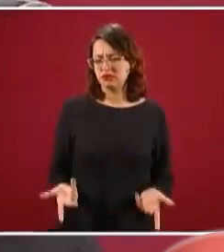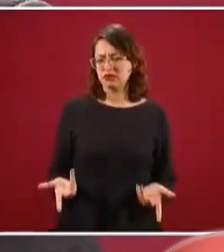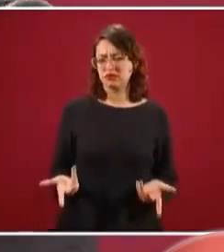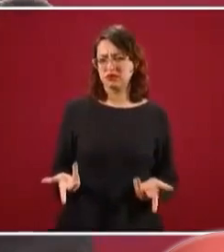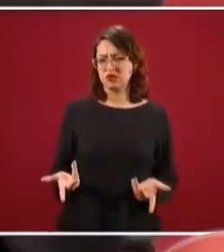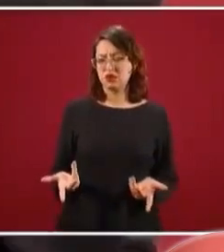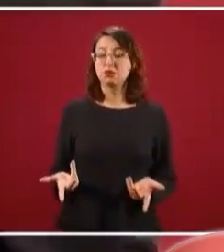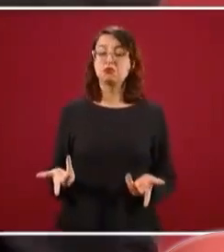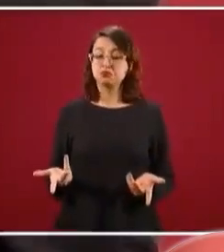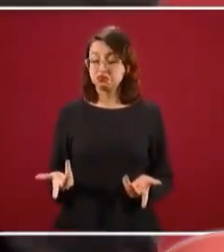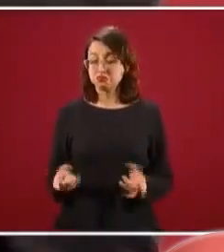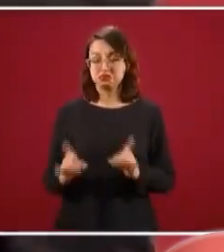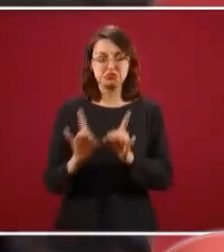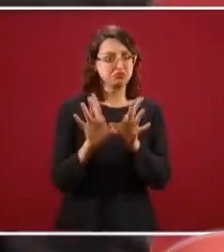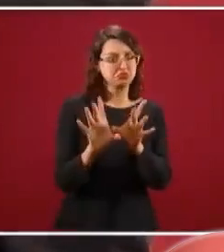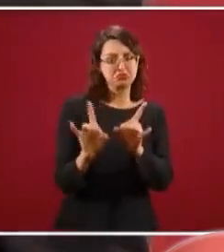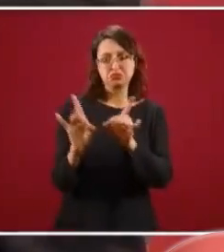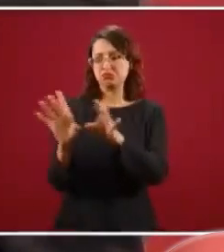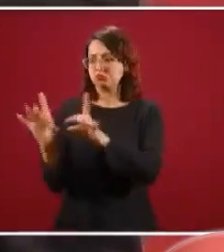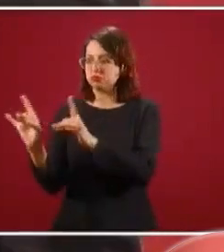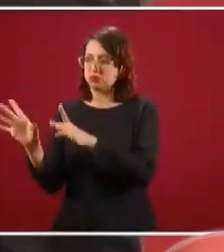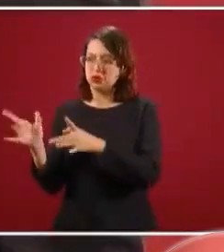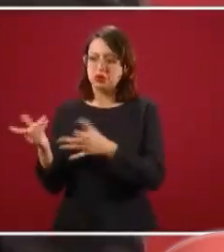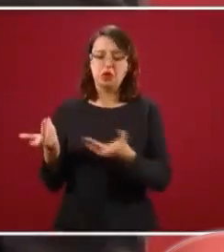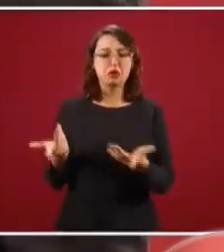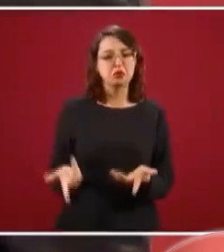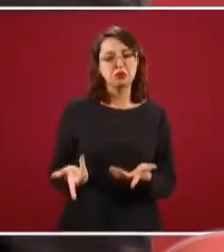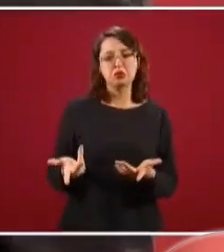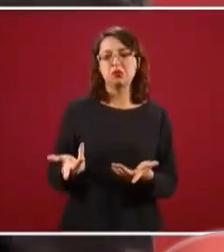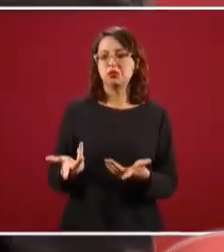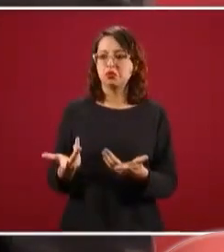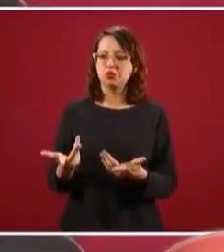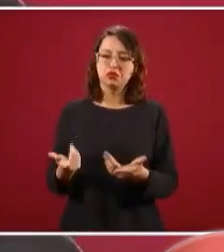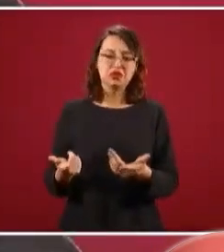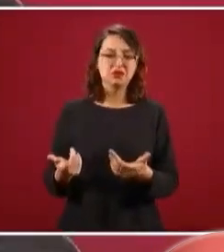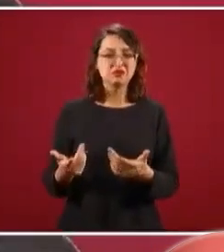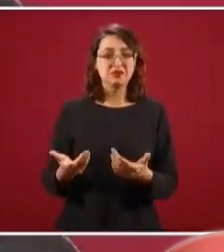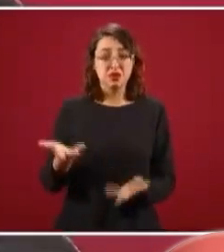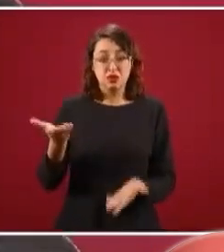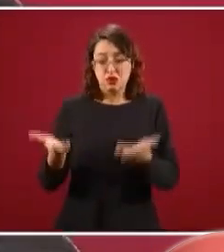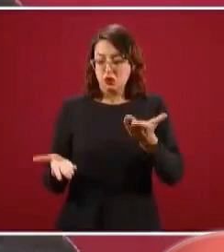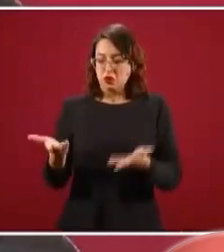inestabilidad para establecer la democracia?